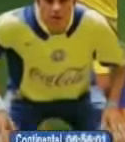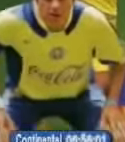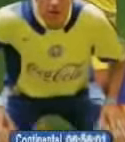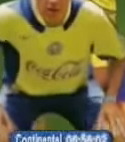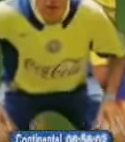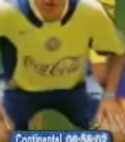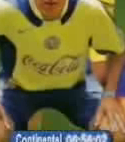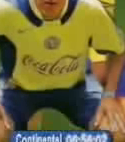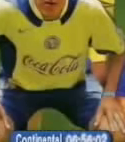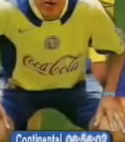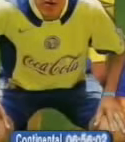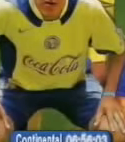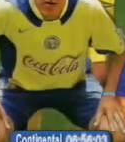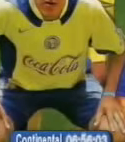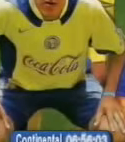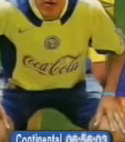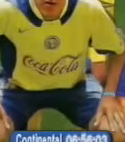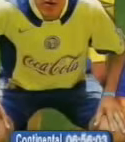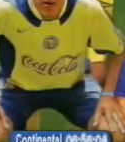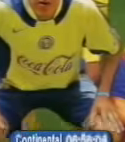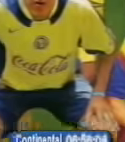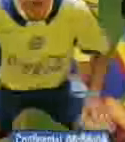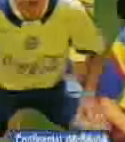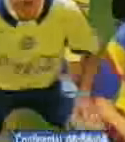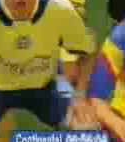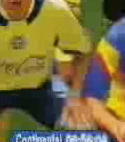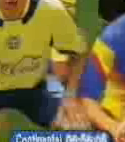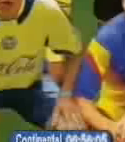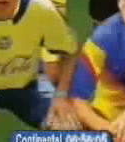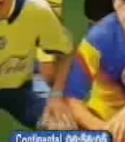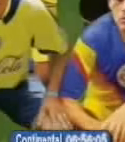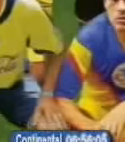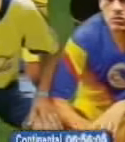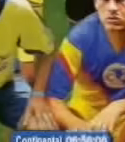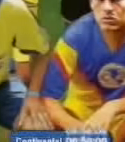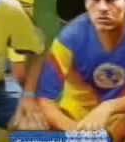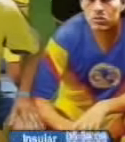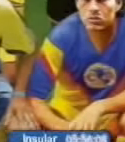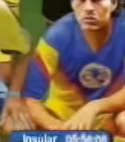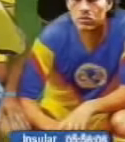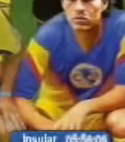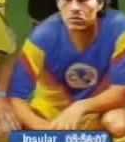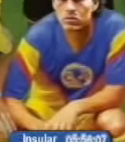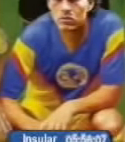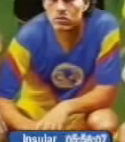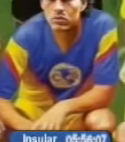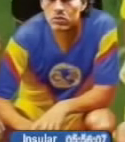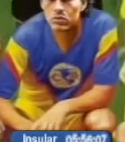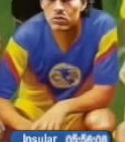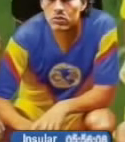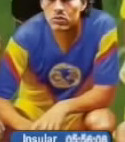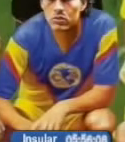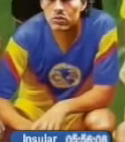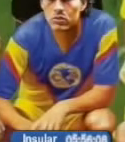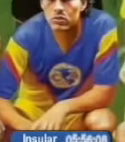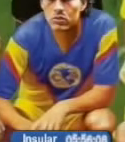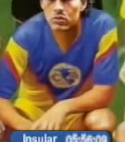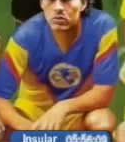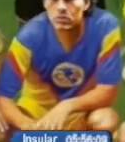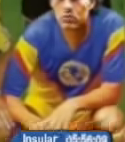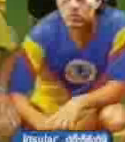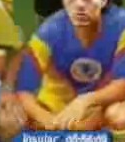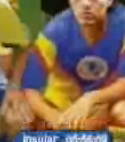constelación de estrellas que ha tenido este equipo mexicano con las diferentes camisetas que ha presentado a lo largo de su historia. Y qué orgullo saber que ahí